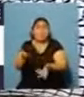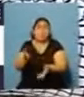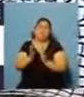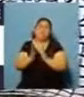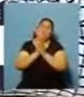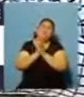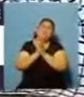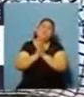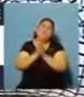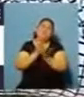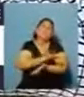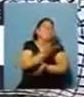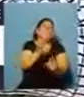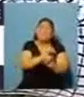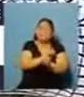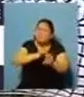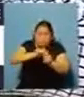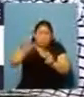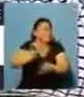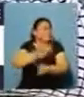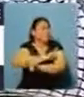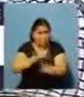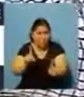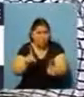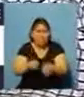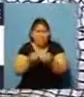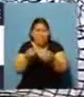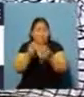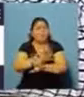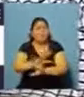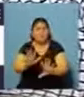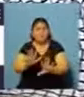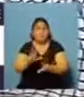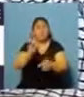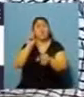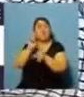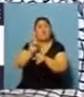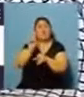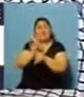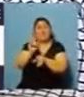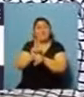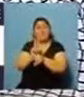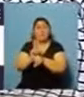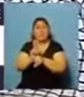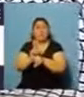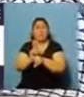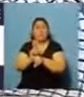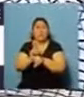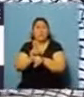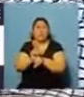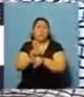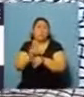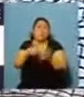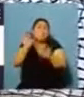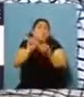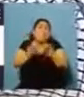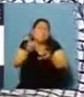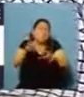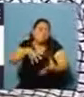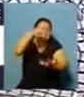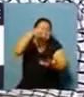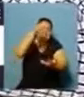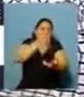que no prenda fuego, que vaya mucho con cuidado con la quema de banquinas, que no tiren